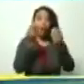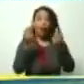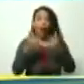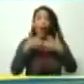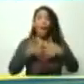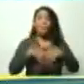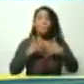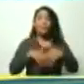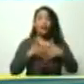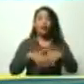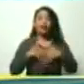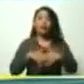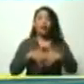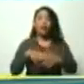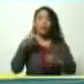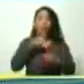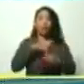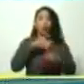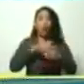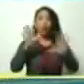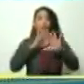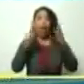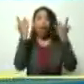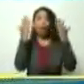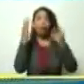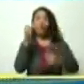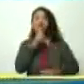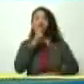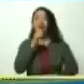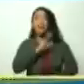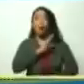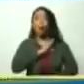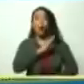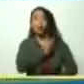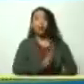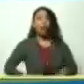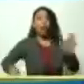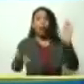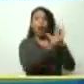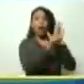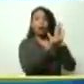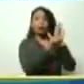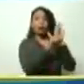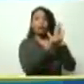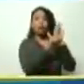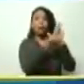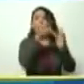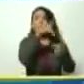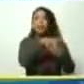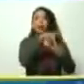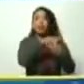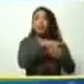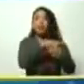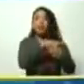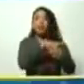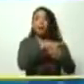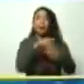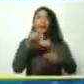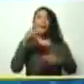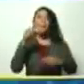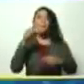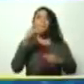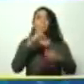empresa Monómero ya en manos de quien tiene que estar su dueño legítimo PDVSA Pekibén